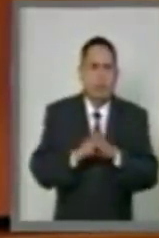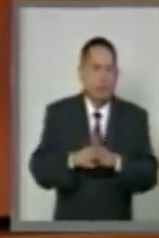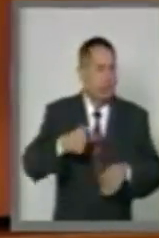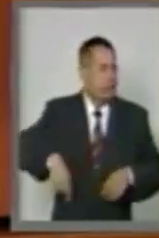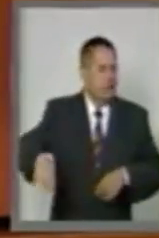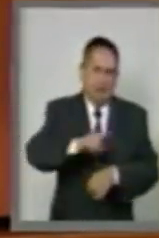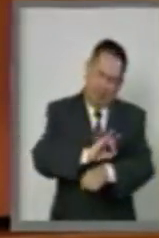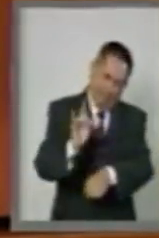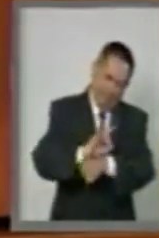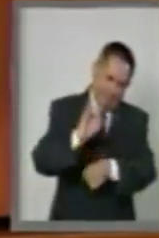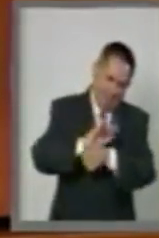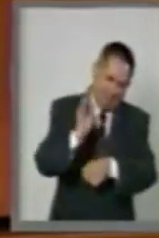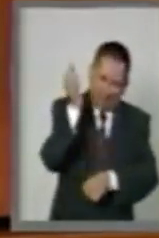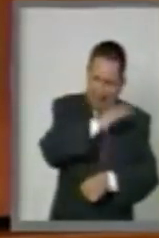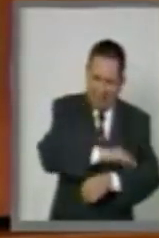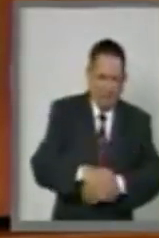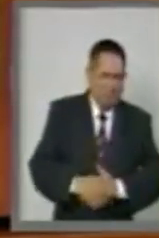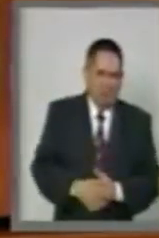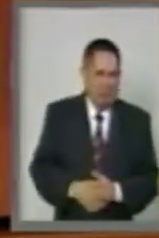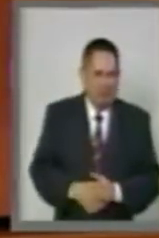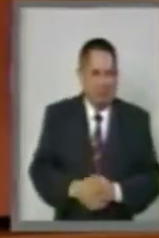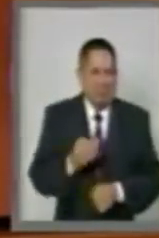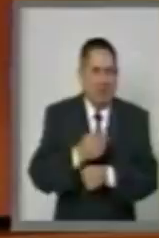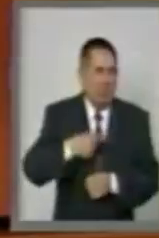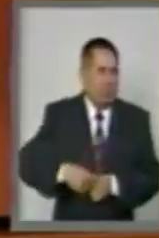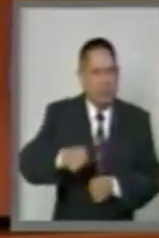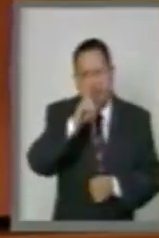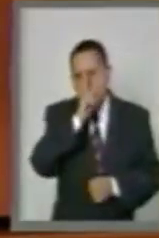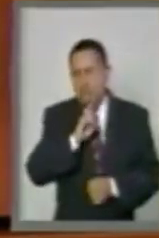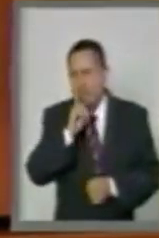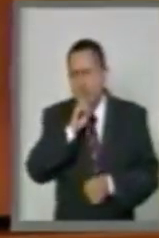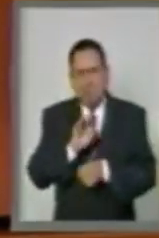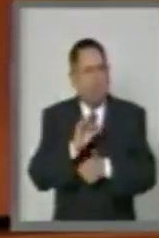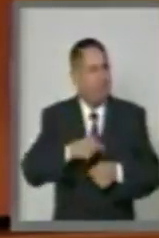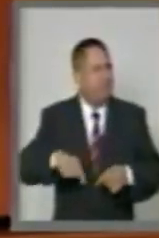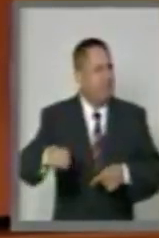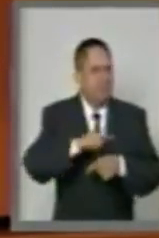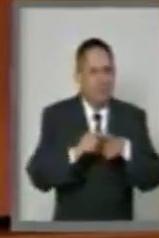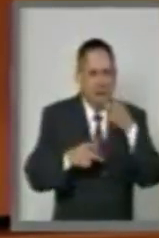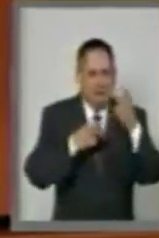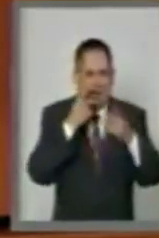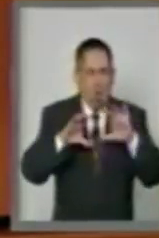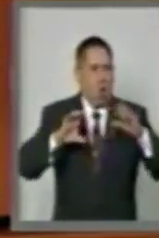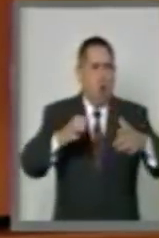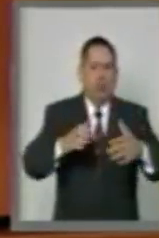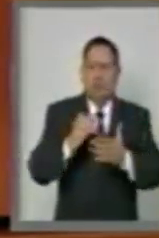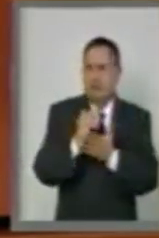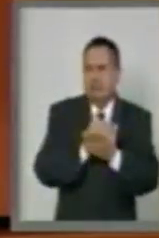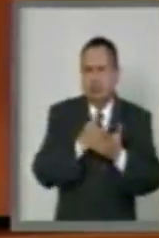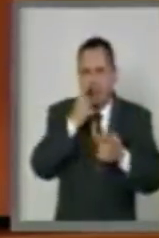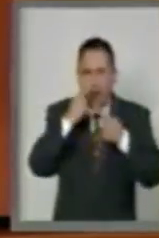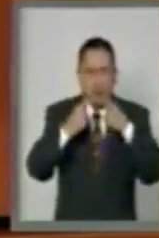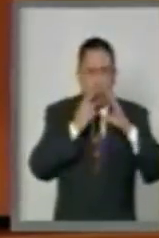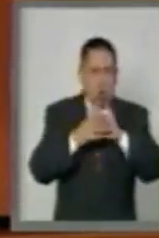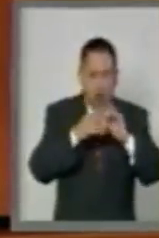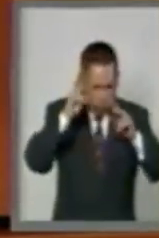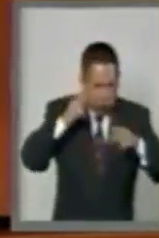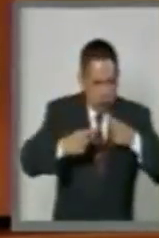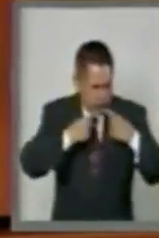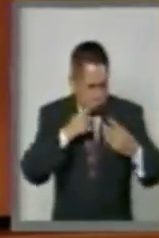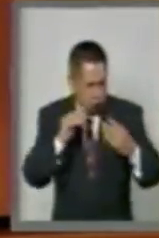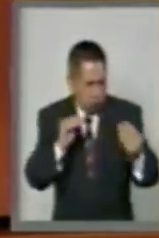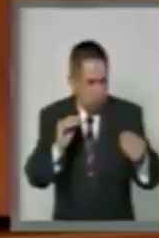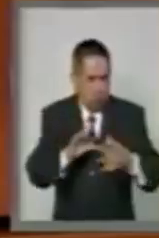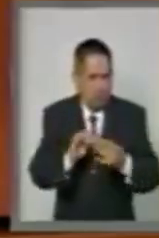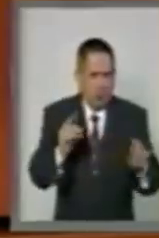farsa, estamos mintiendo, estamos agotando al Congreso para que no se discuta de verdad,